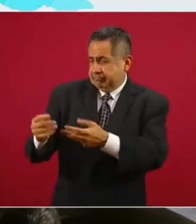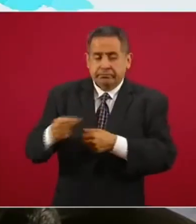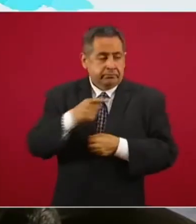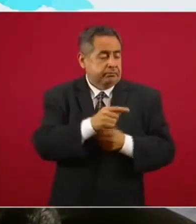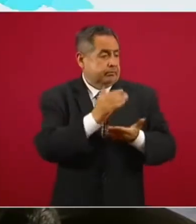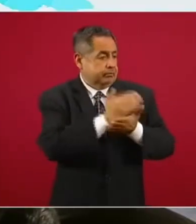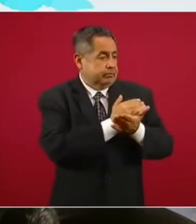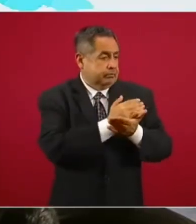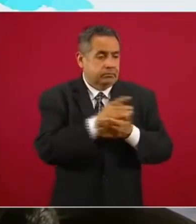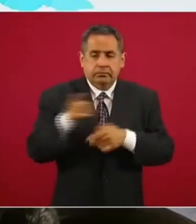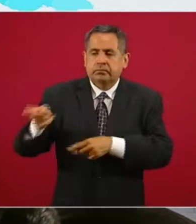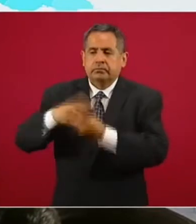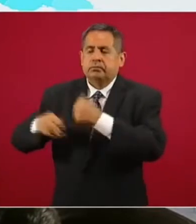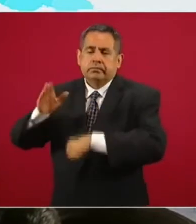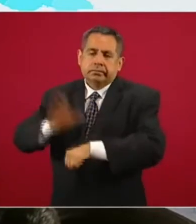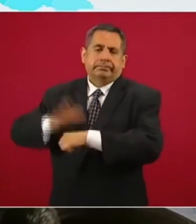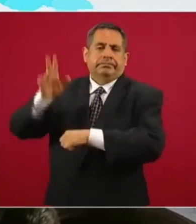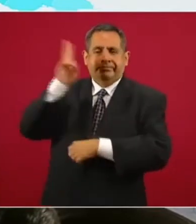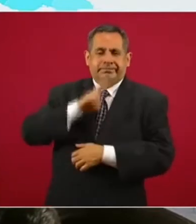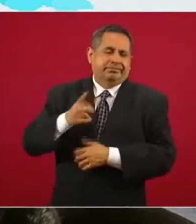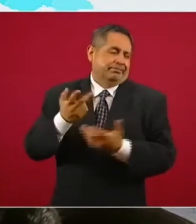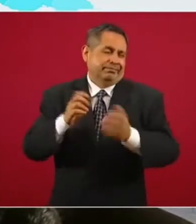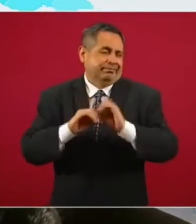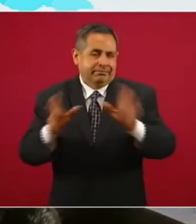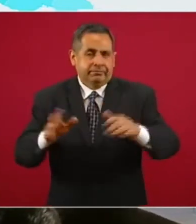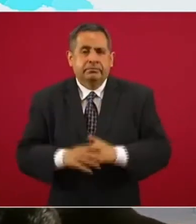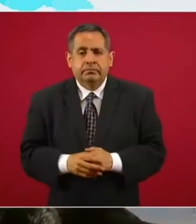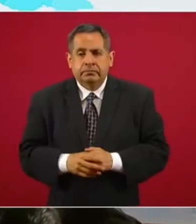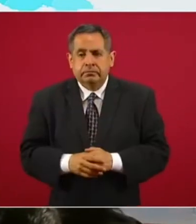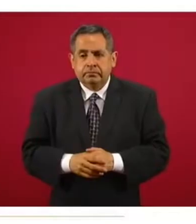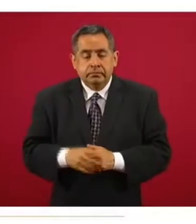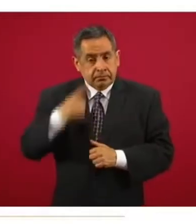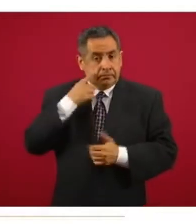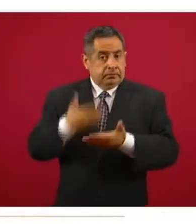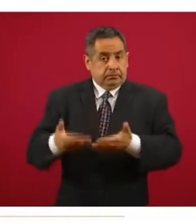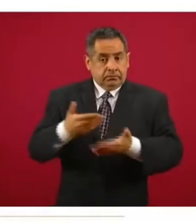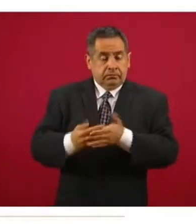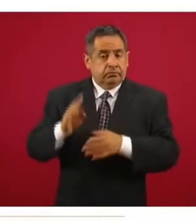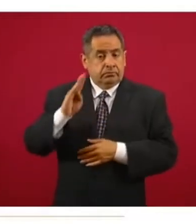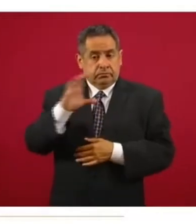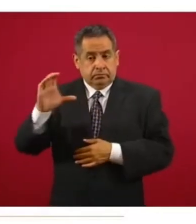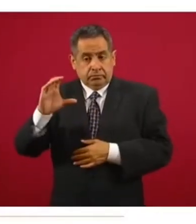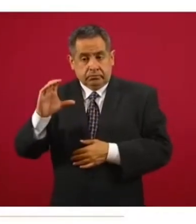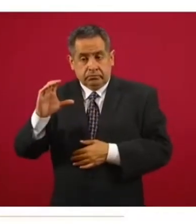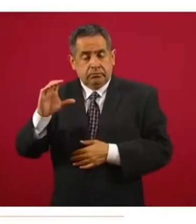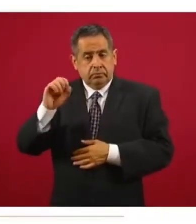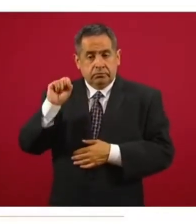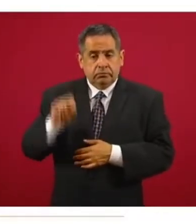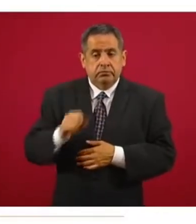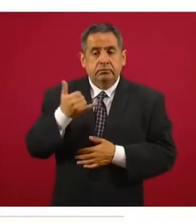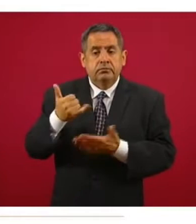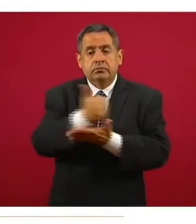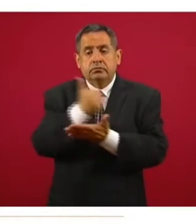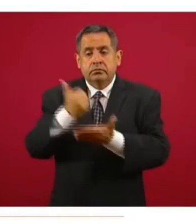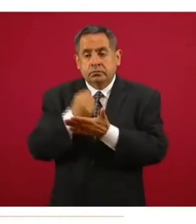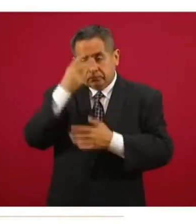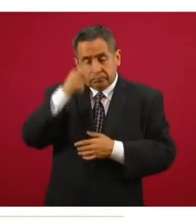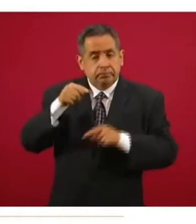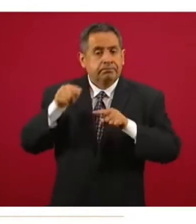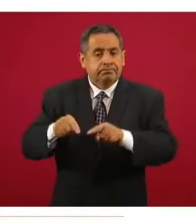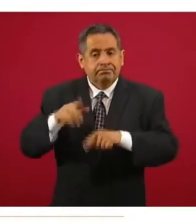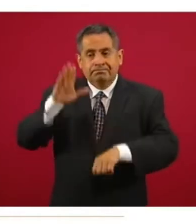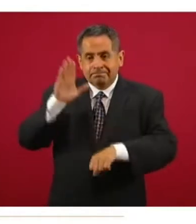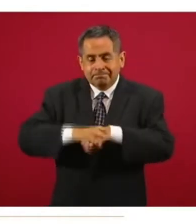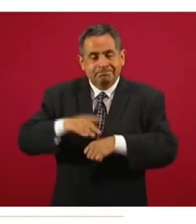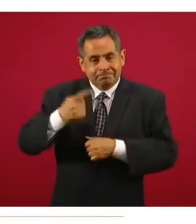que vemos aquí es una comparación equilibrada y vemos que hoy Baja California Sur y la Ciudad de México son los dos que tienen la